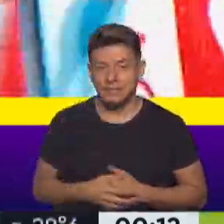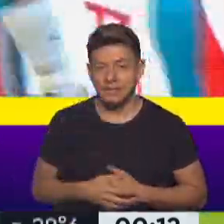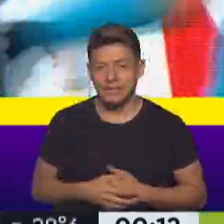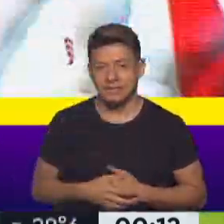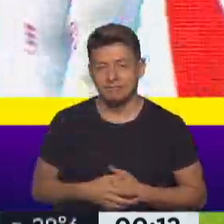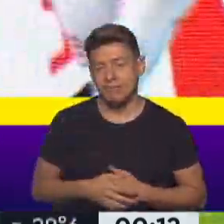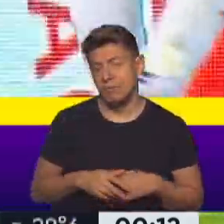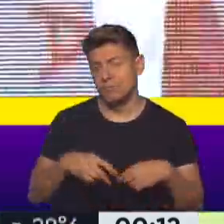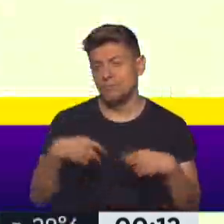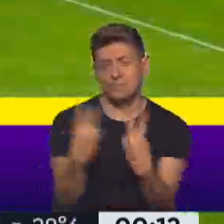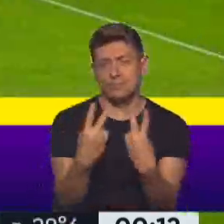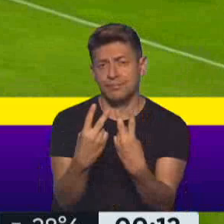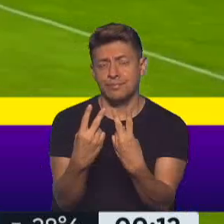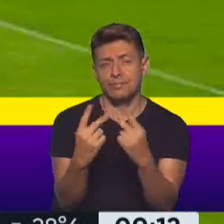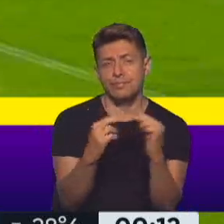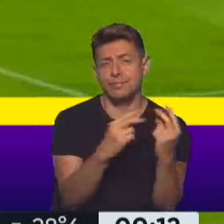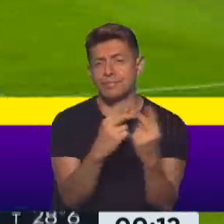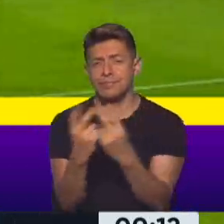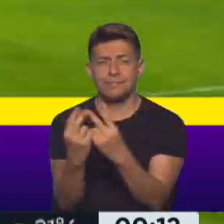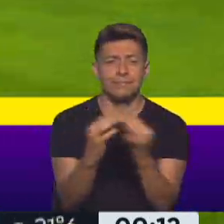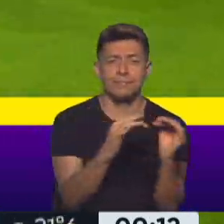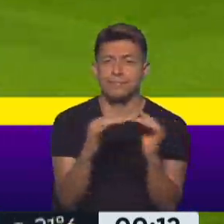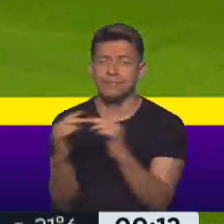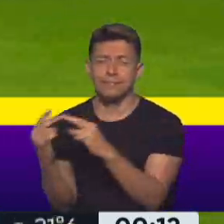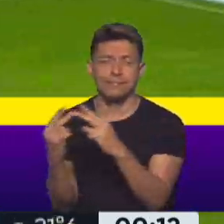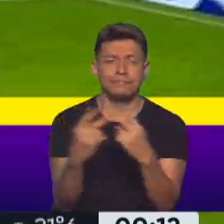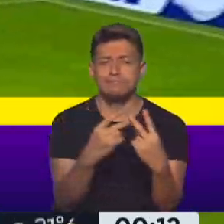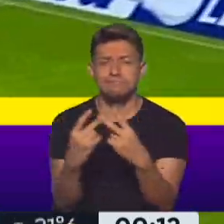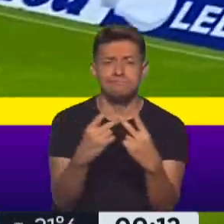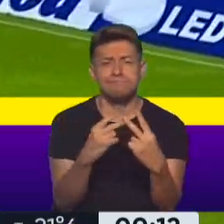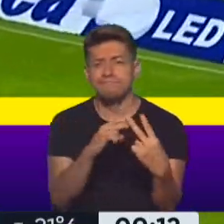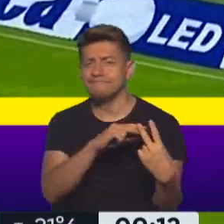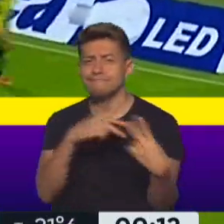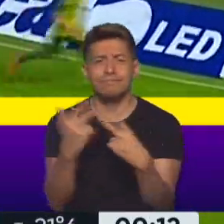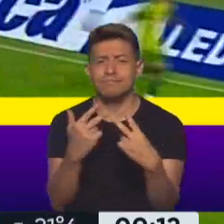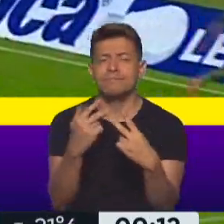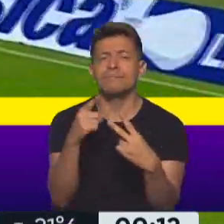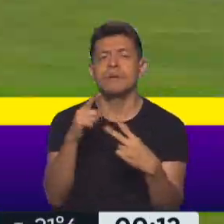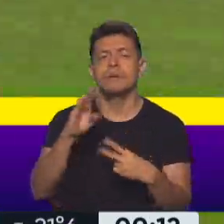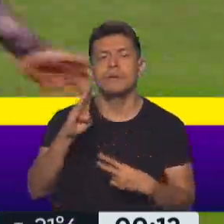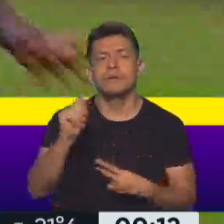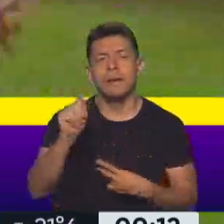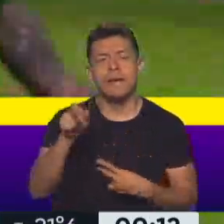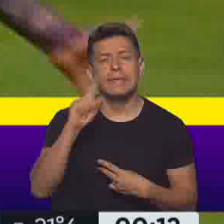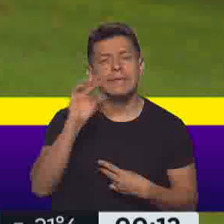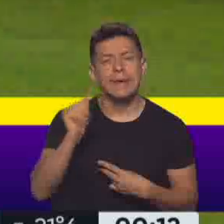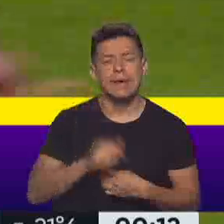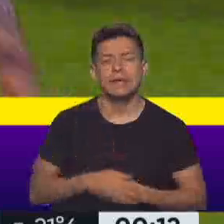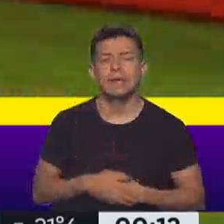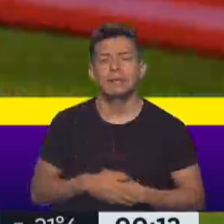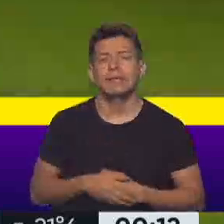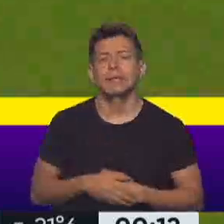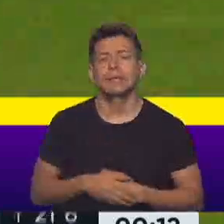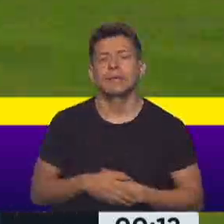para poner el 2-2. Y después, este es de Braida, por arriba de